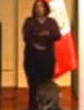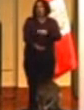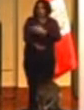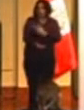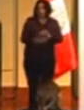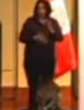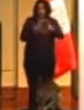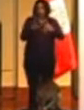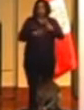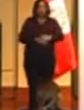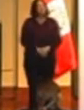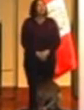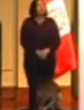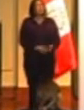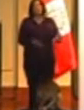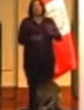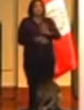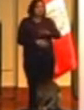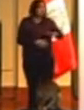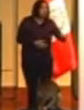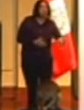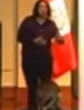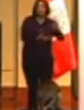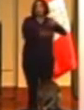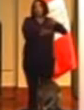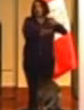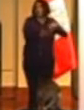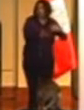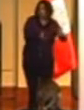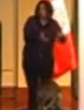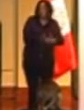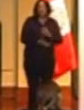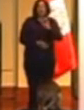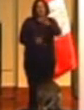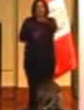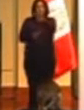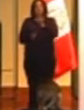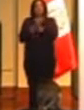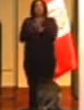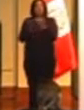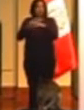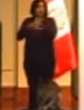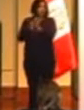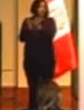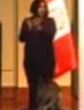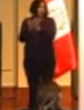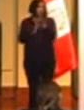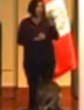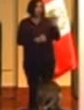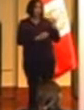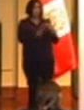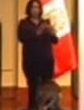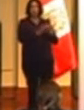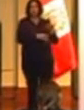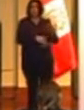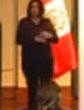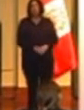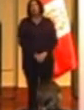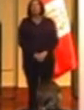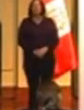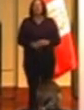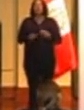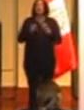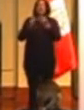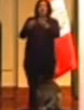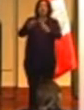señas. Más niños lectores, se resalta el tema de las bibliotecas escolares, de lo que hace un momento mencionábamos. La